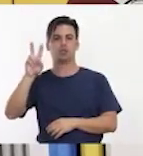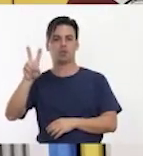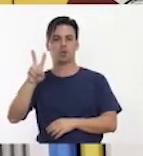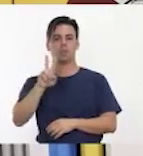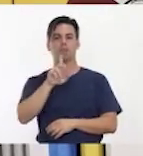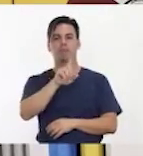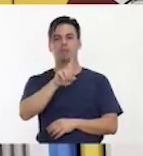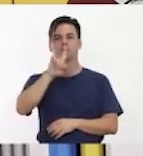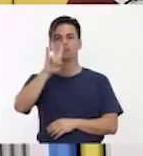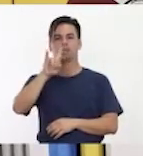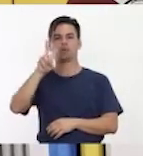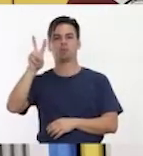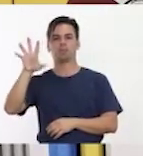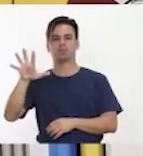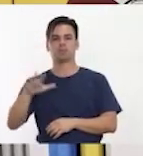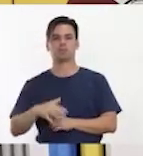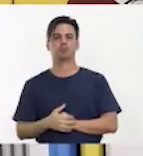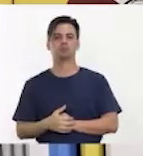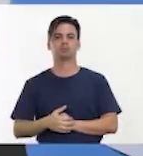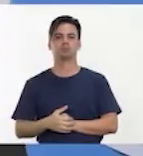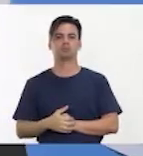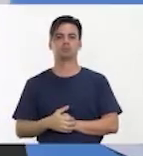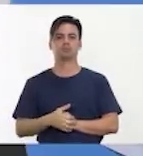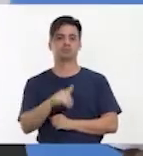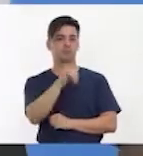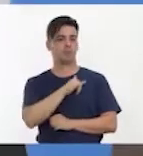a 1925.